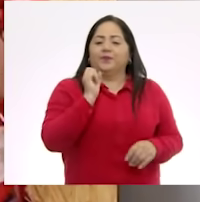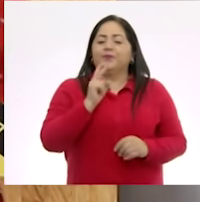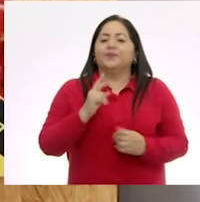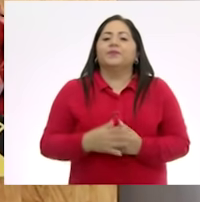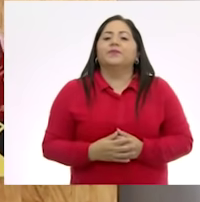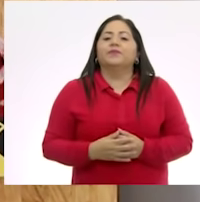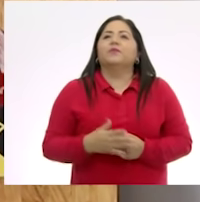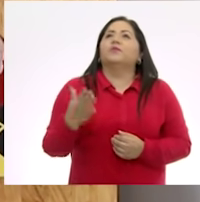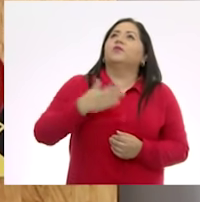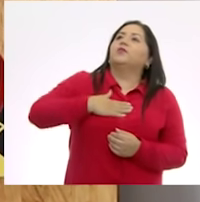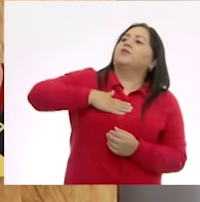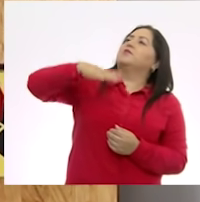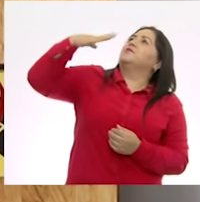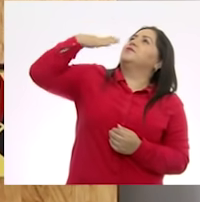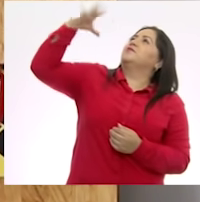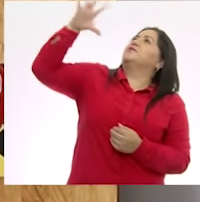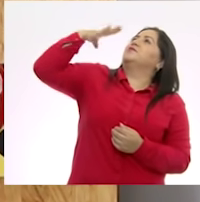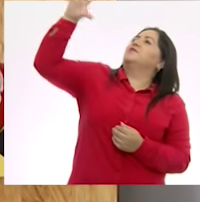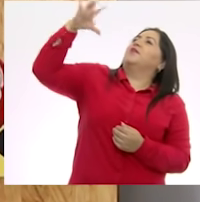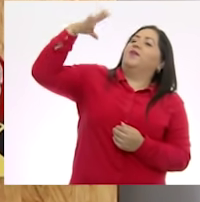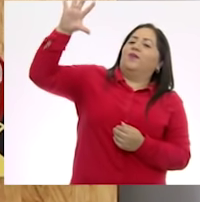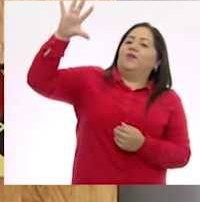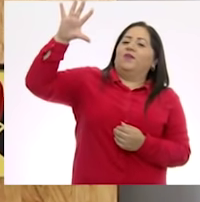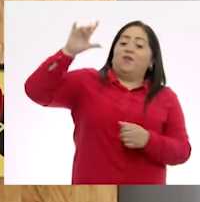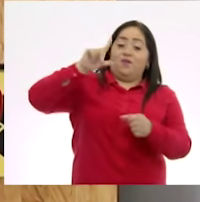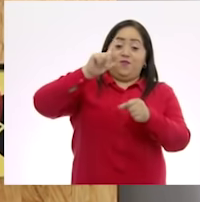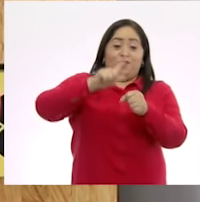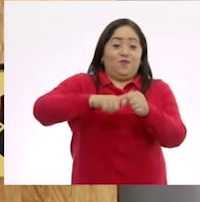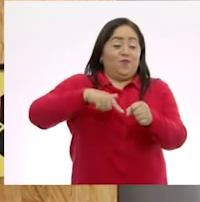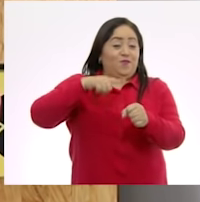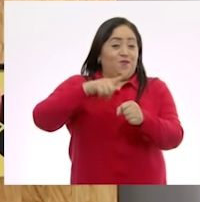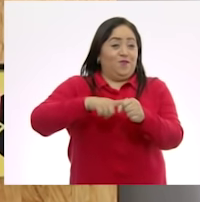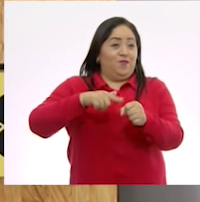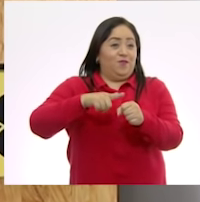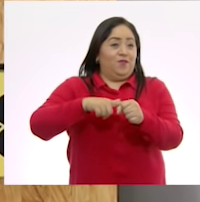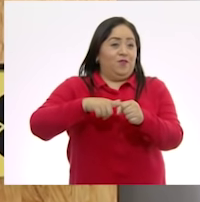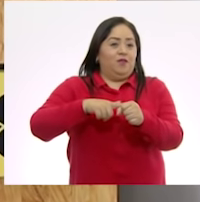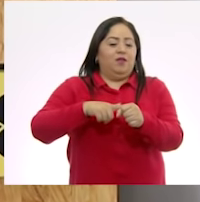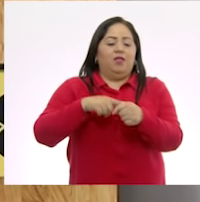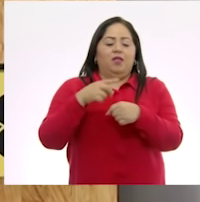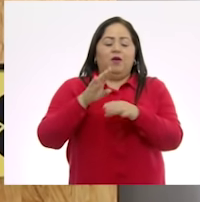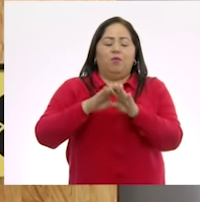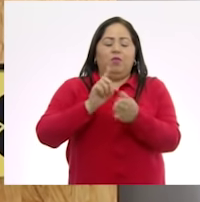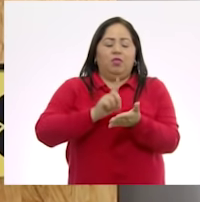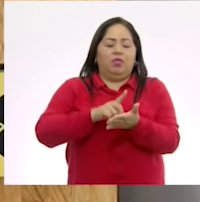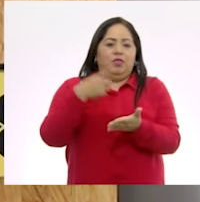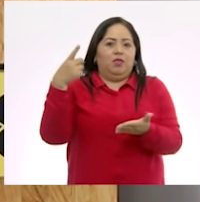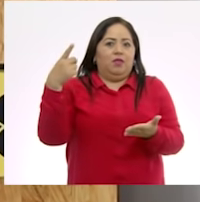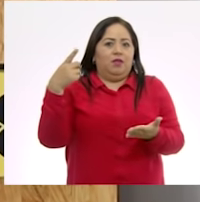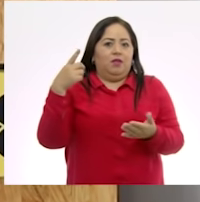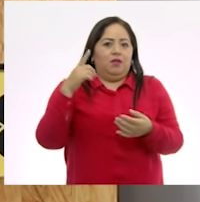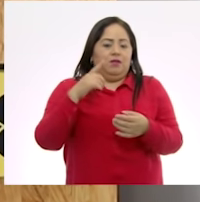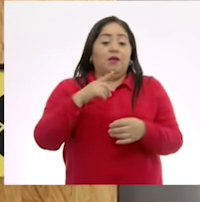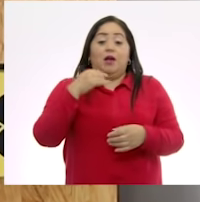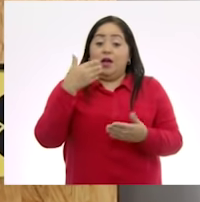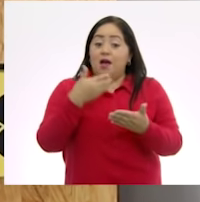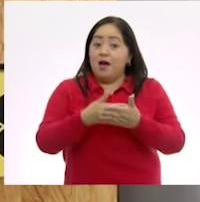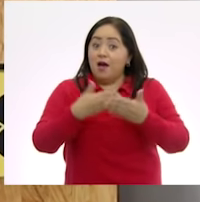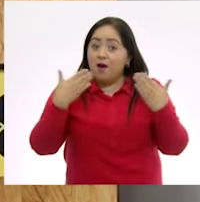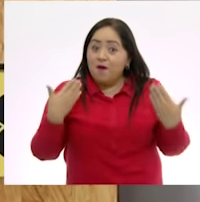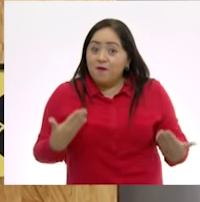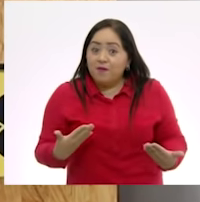ver. Yo soy el sol, color dorado. Y en este